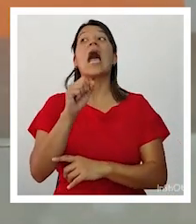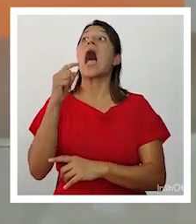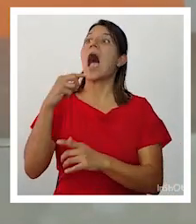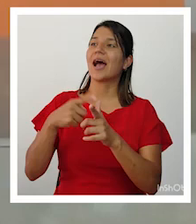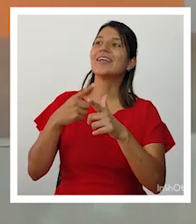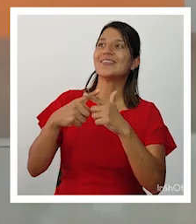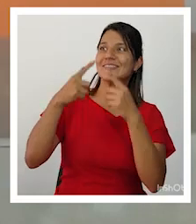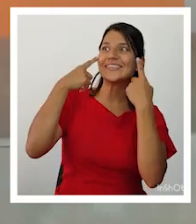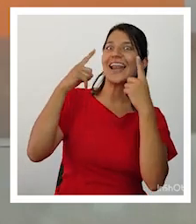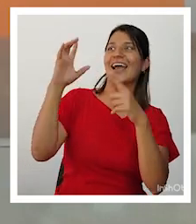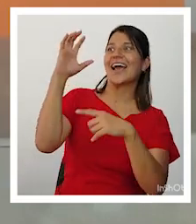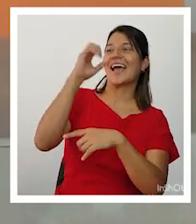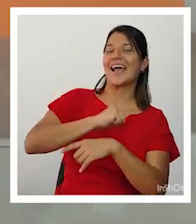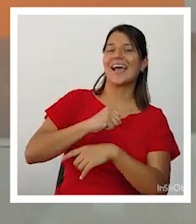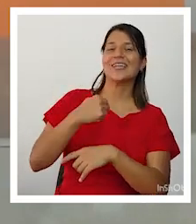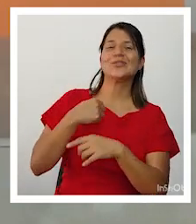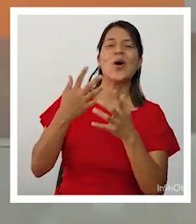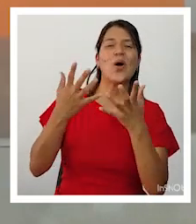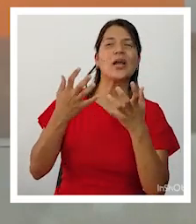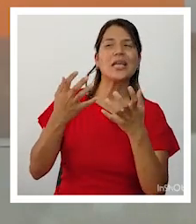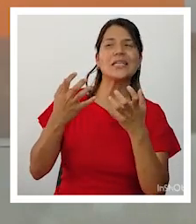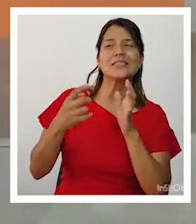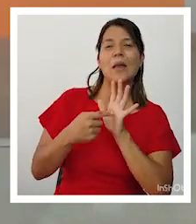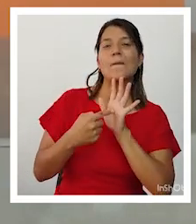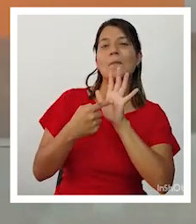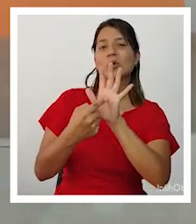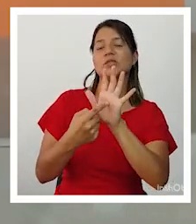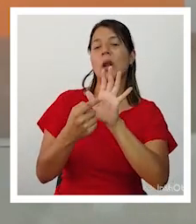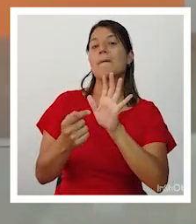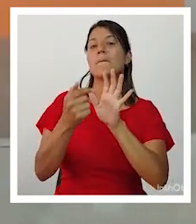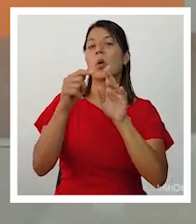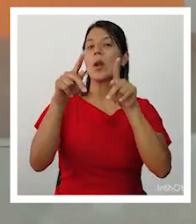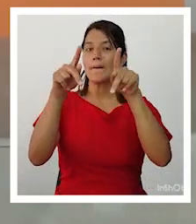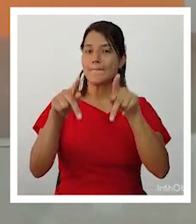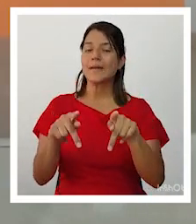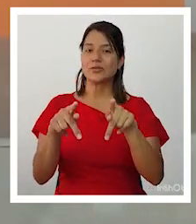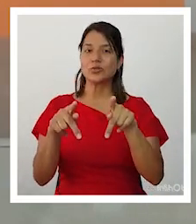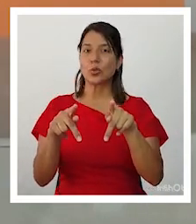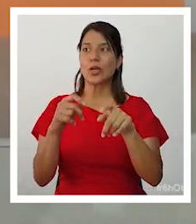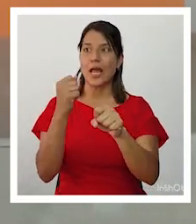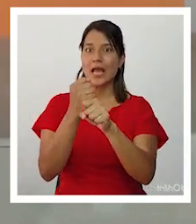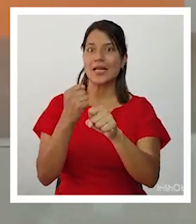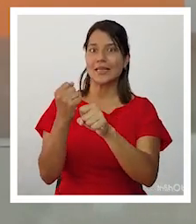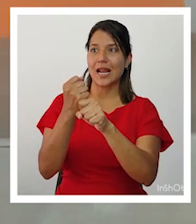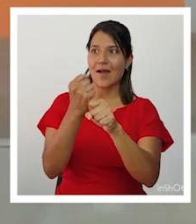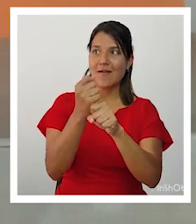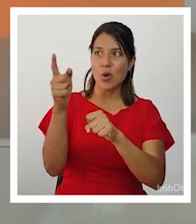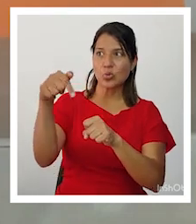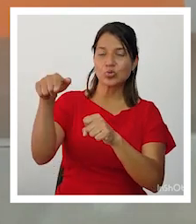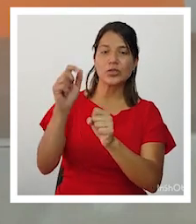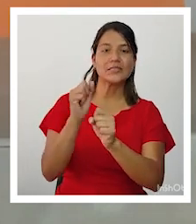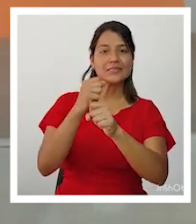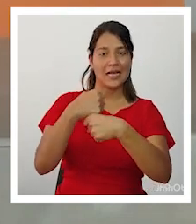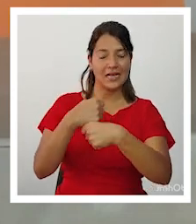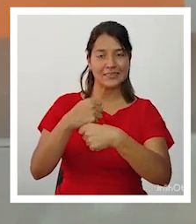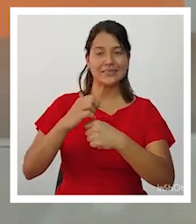Sí. Sí, quise mostrarle un poco a la gente, un poco del trabajo que ustedes desarrollan.